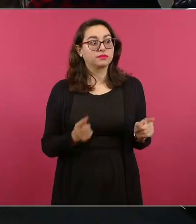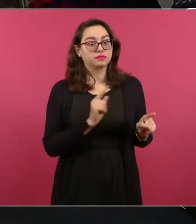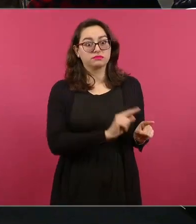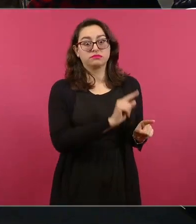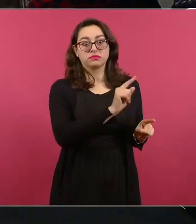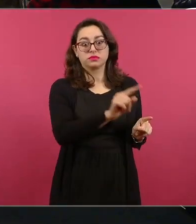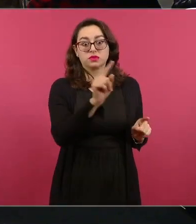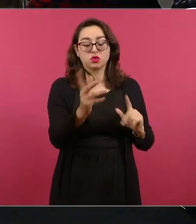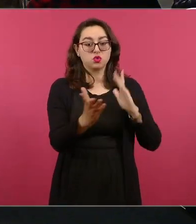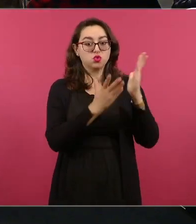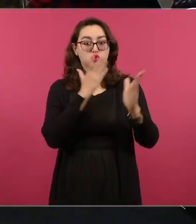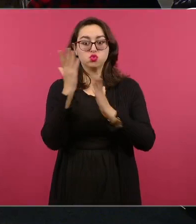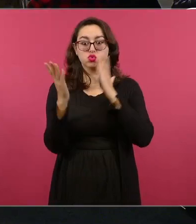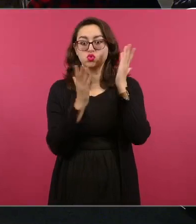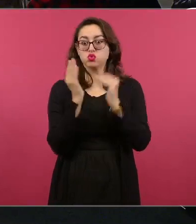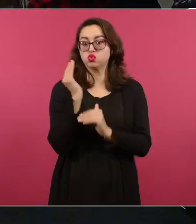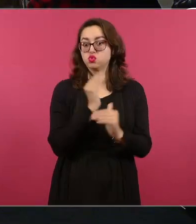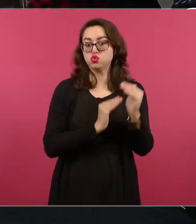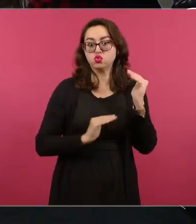tener doctorados